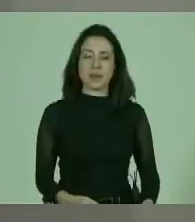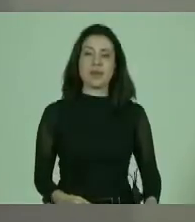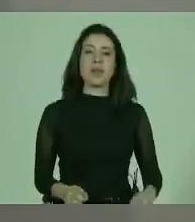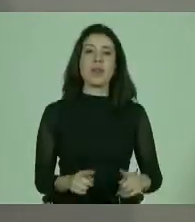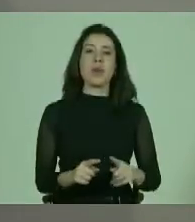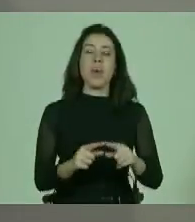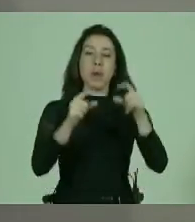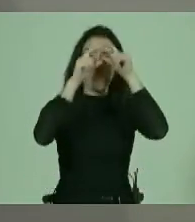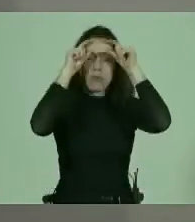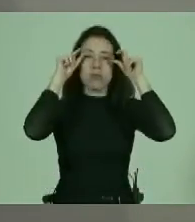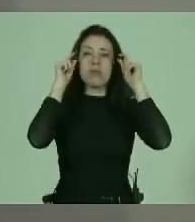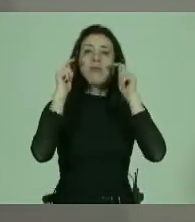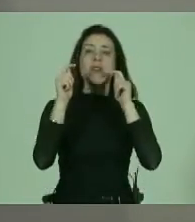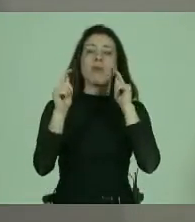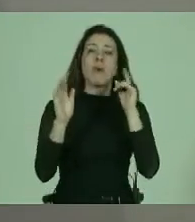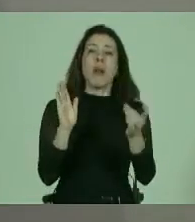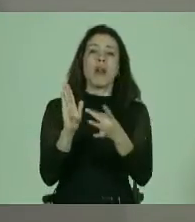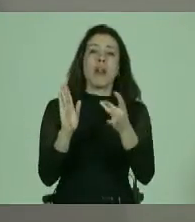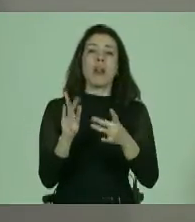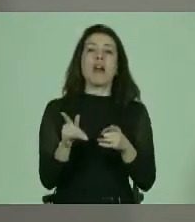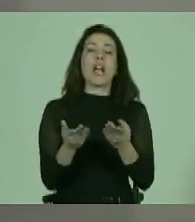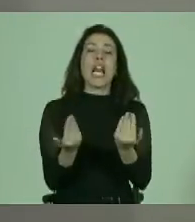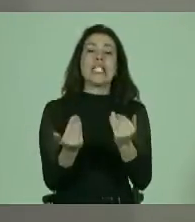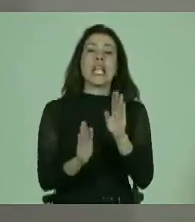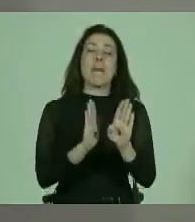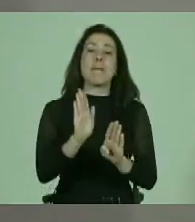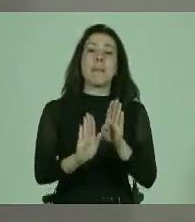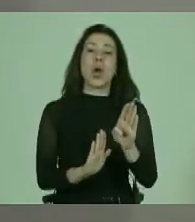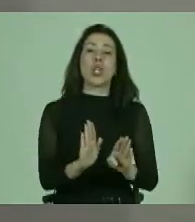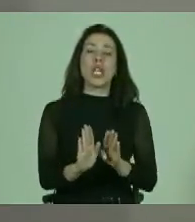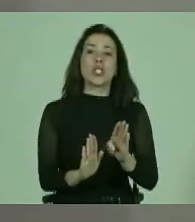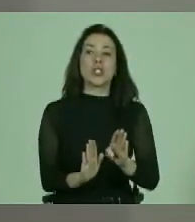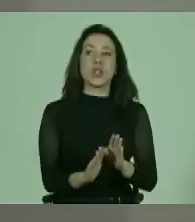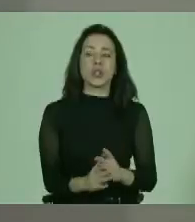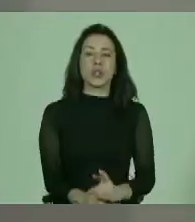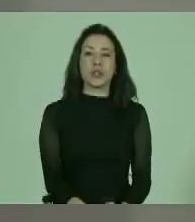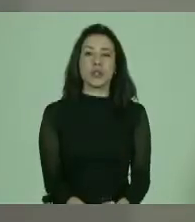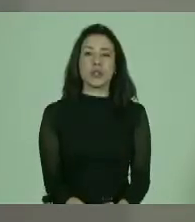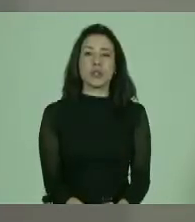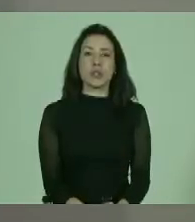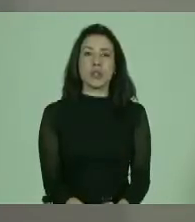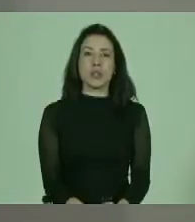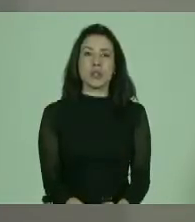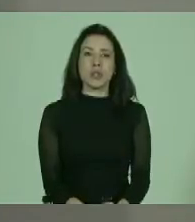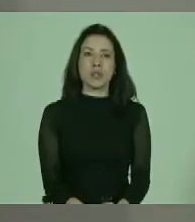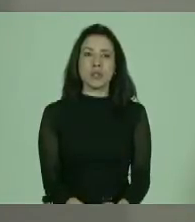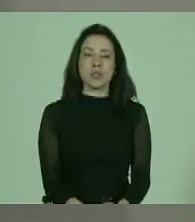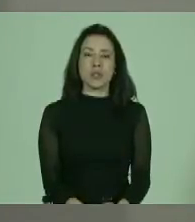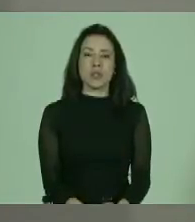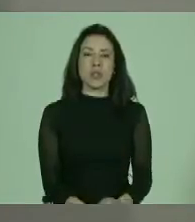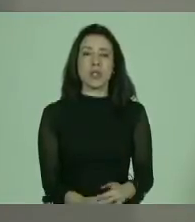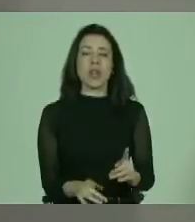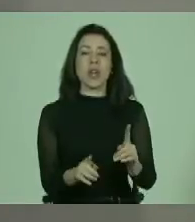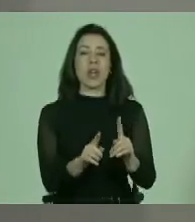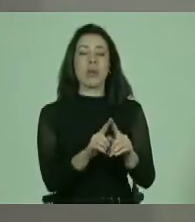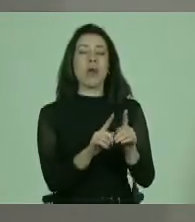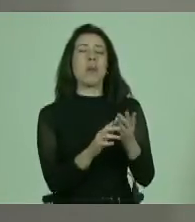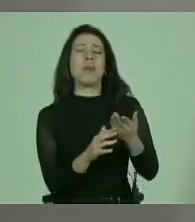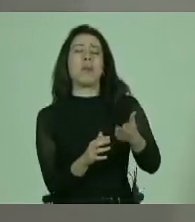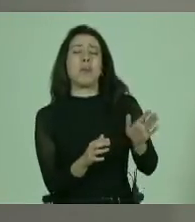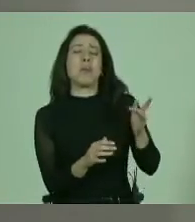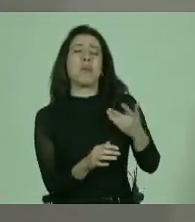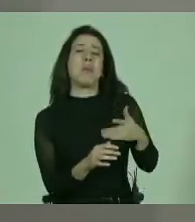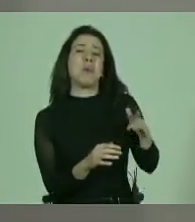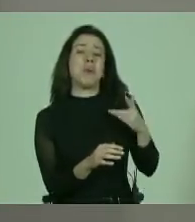etiquetas como vulnerables en las etiquetas como dignas de protección y se les se les evita se les obvia en vez